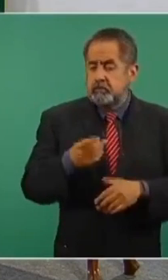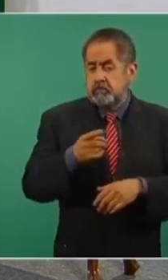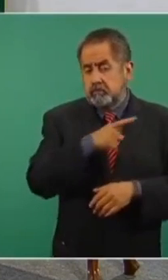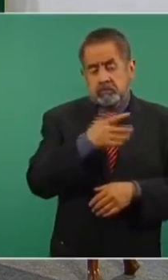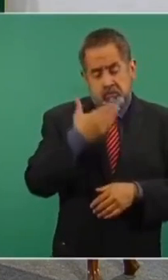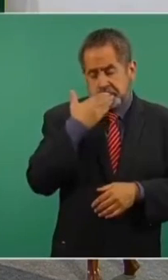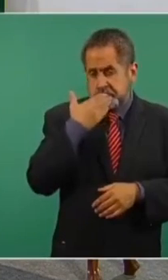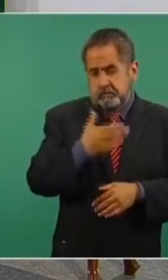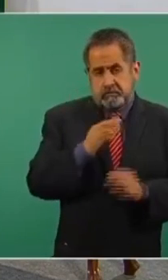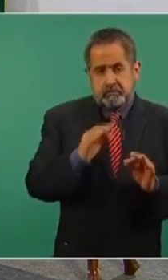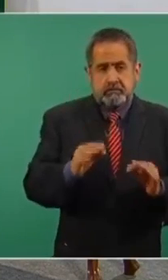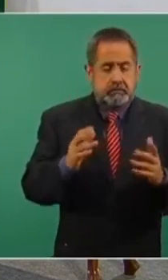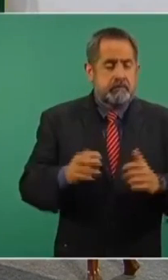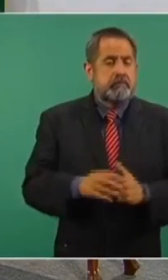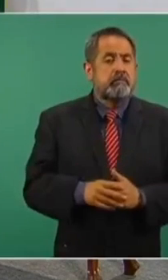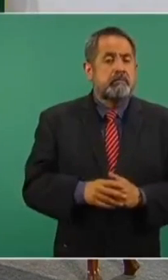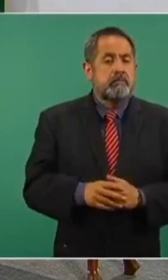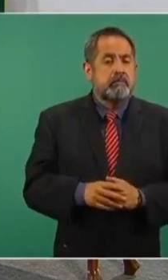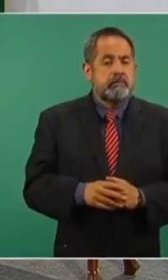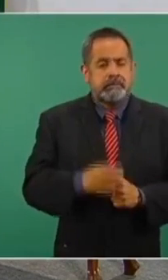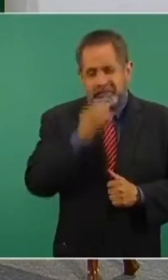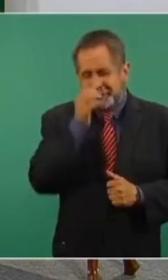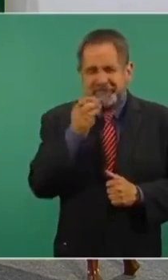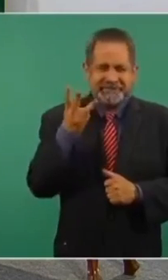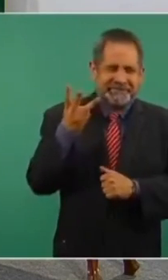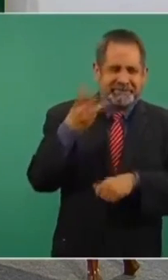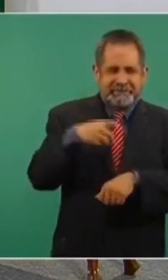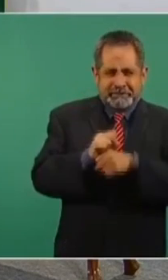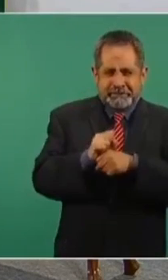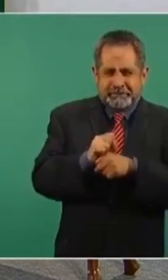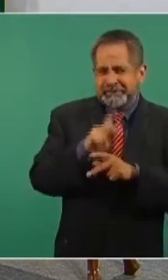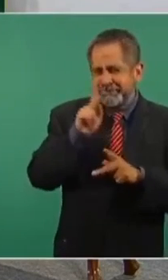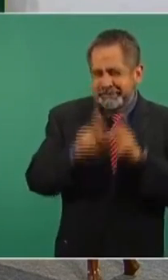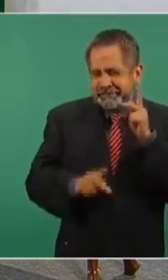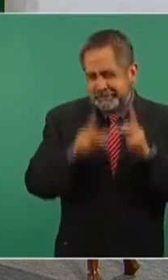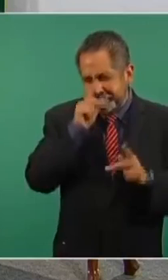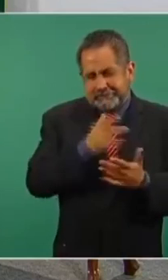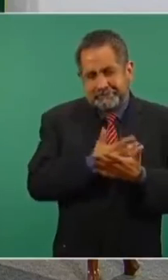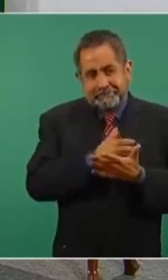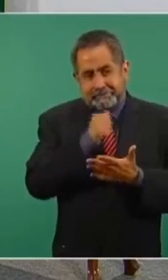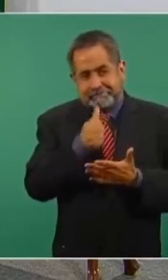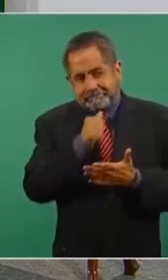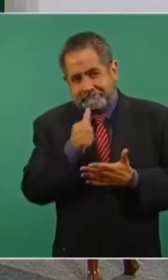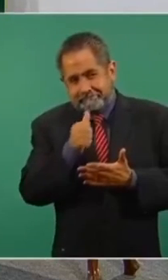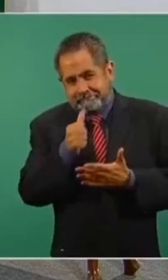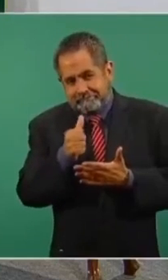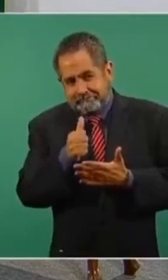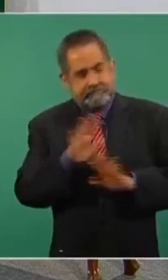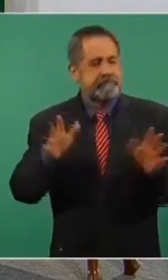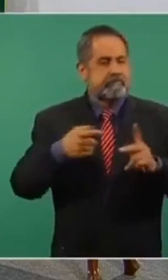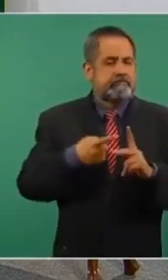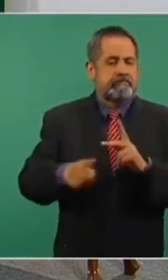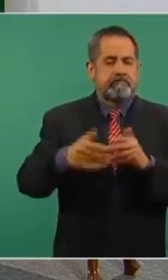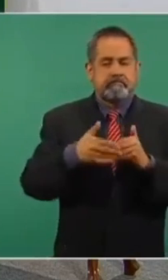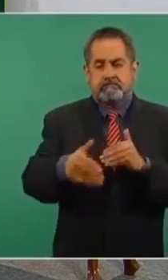bien. Solo 3 semanas suspendieron la entrega